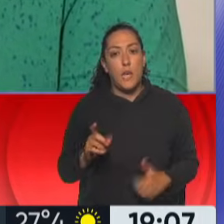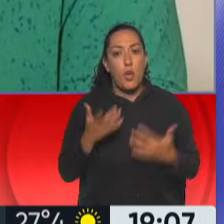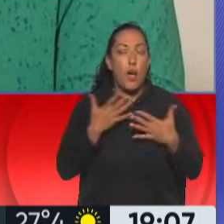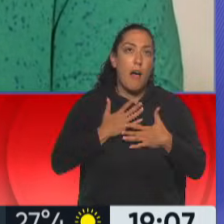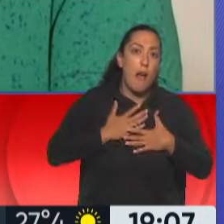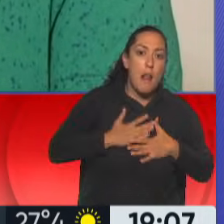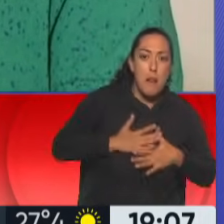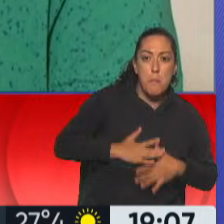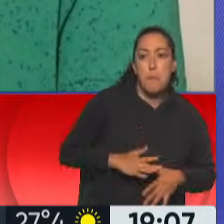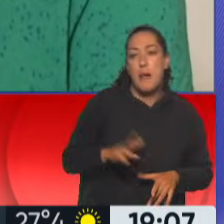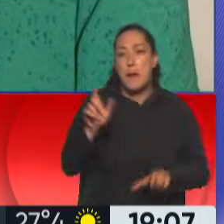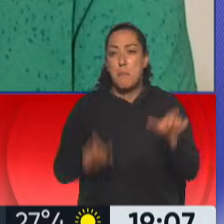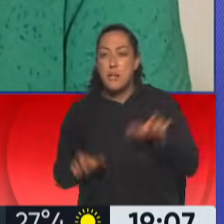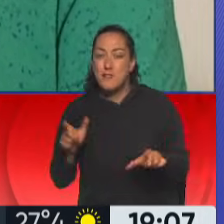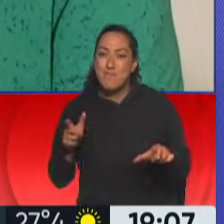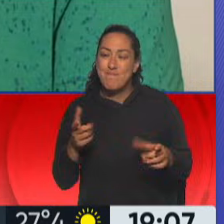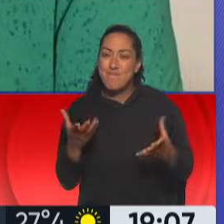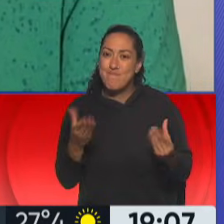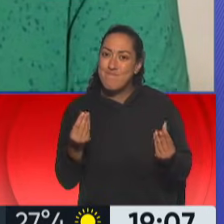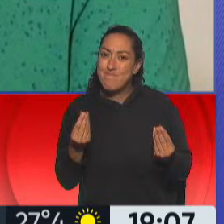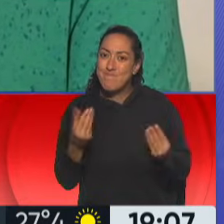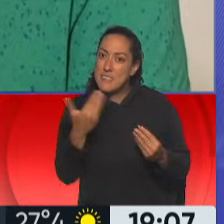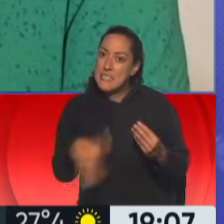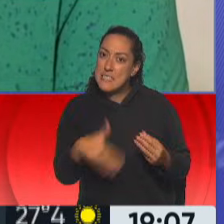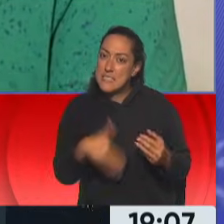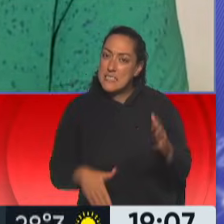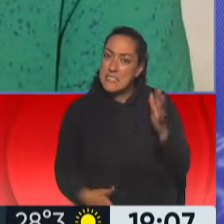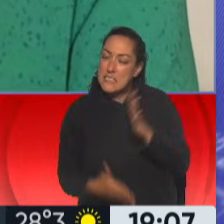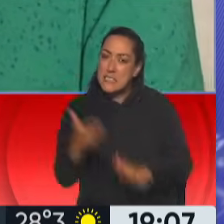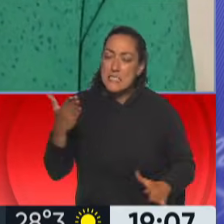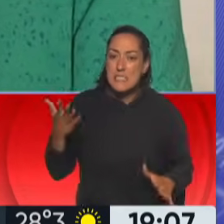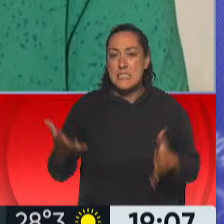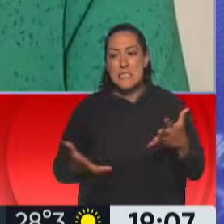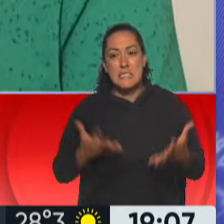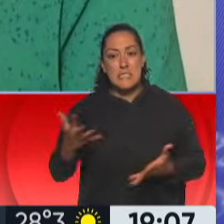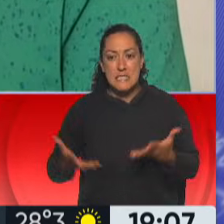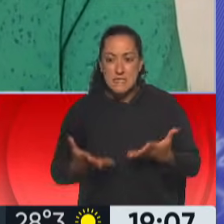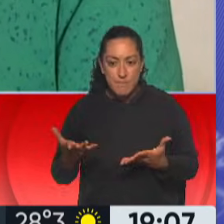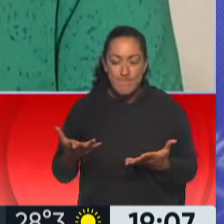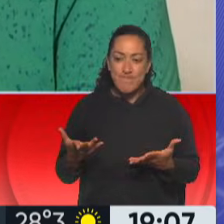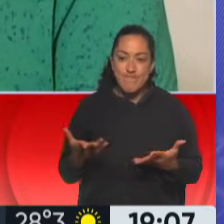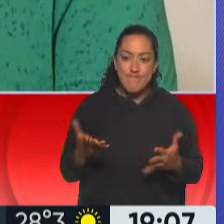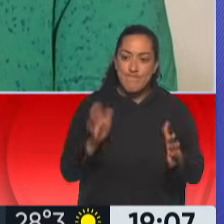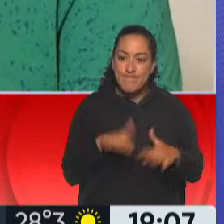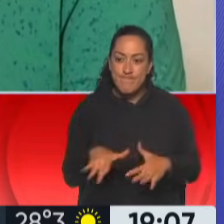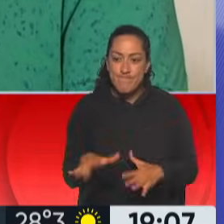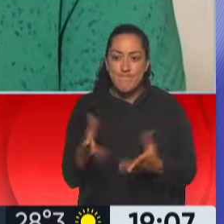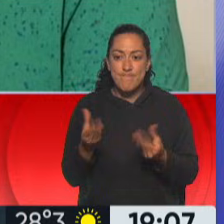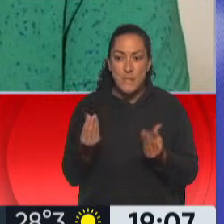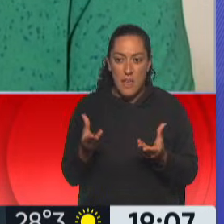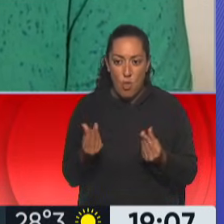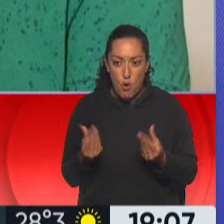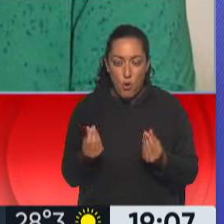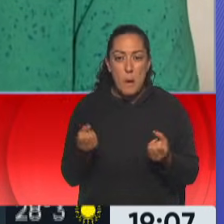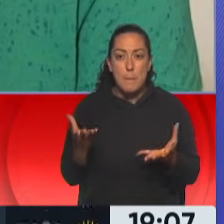que a la gente con cierto miedo de salir a las calles, con cierto miedo de movilizarse, porque sí, tenemos este grupo